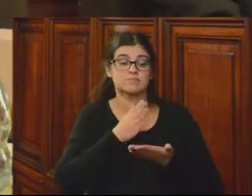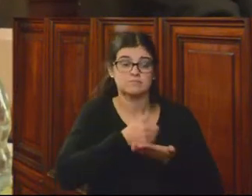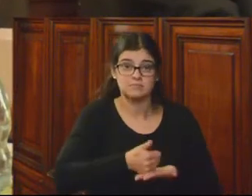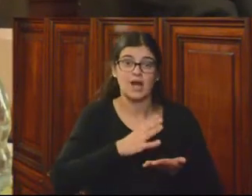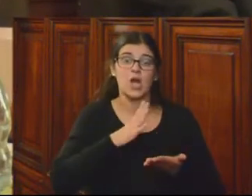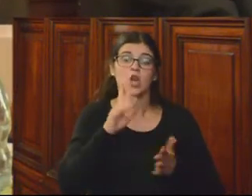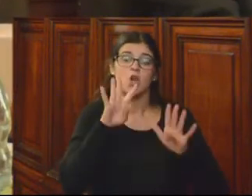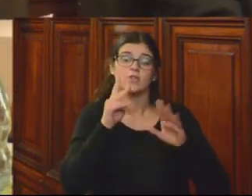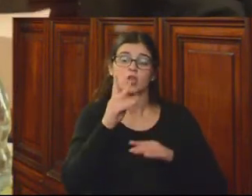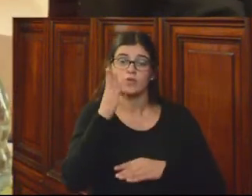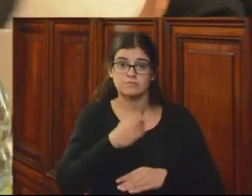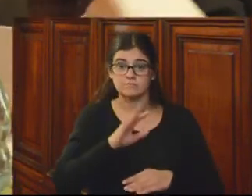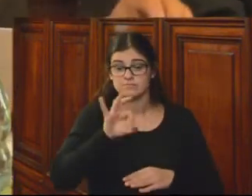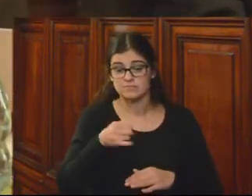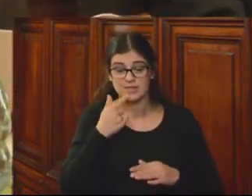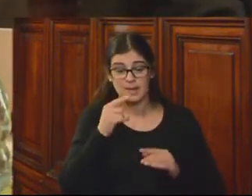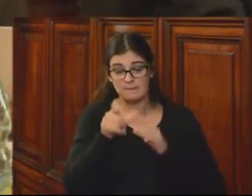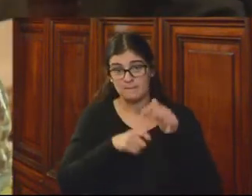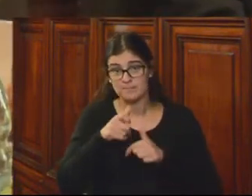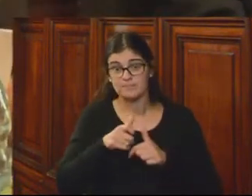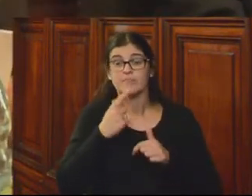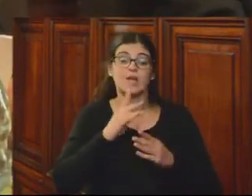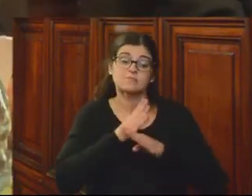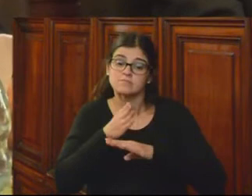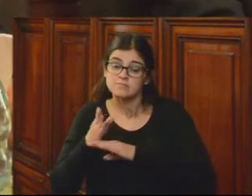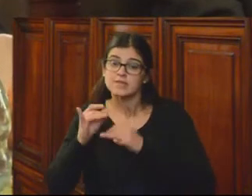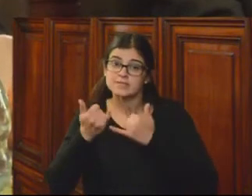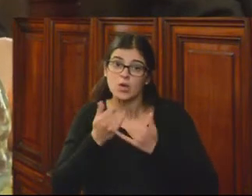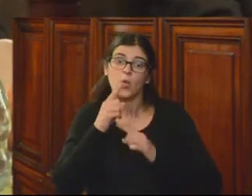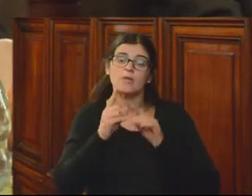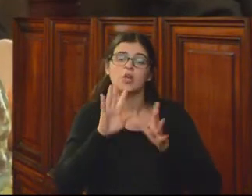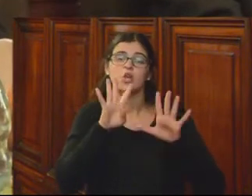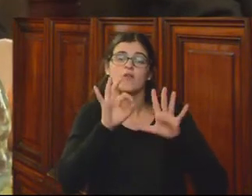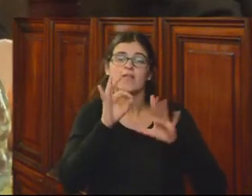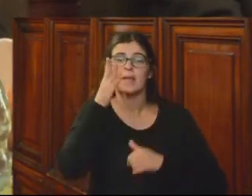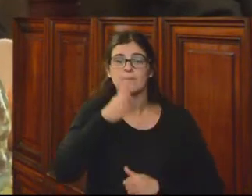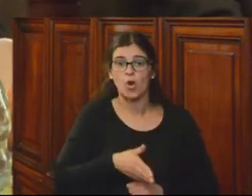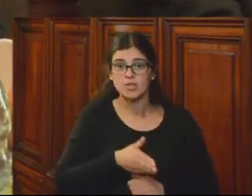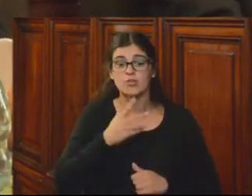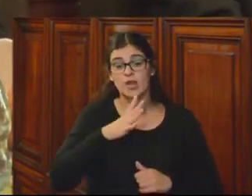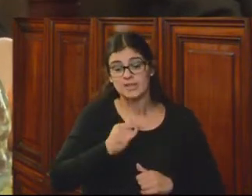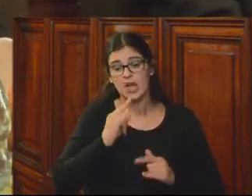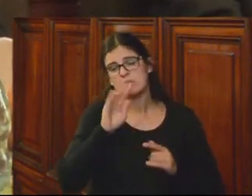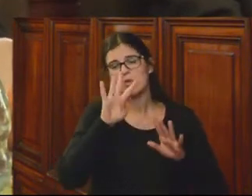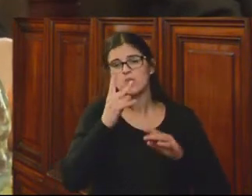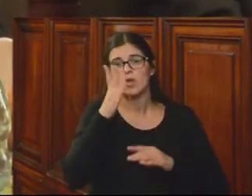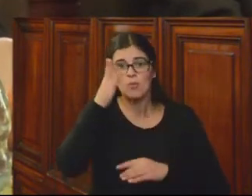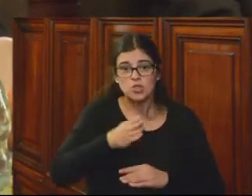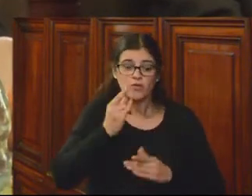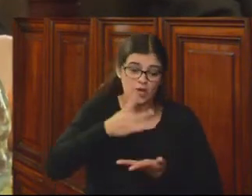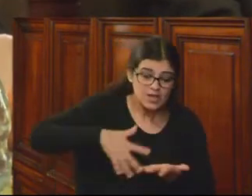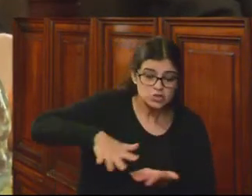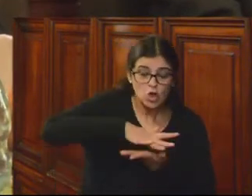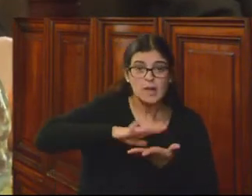el 92,8% del territorio de la nación. Acceso universalizado con una tasa del 90%, que está en el rango del 92% de la región, con lo